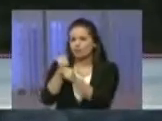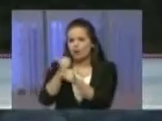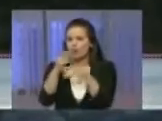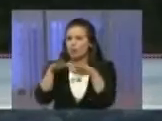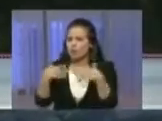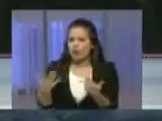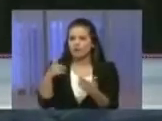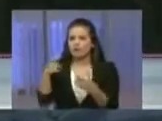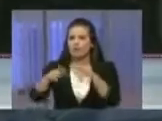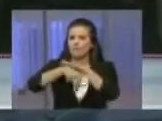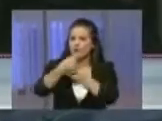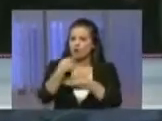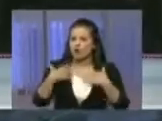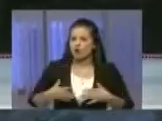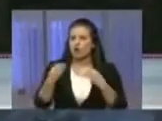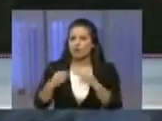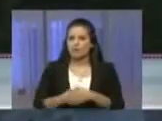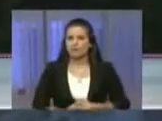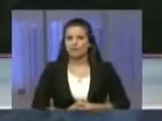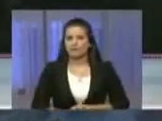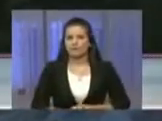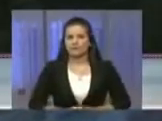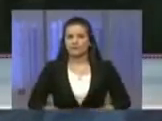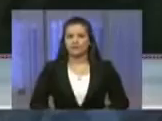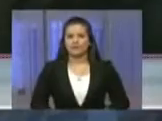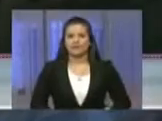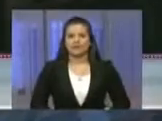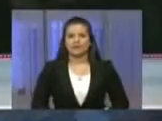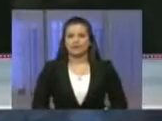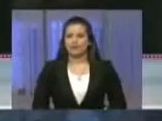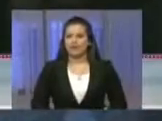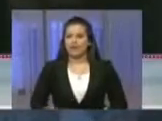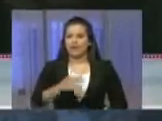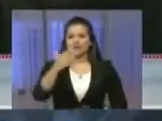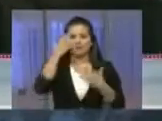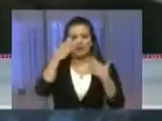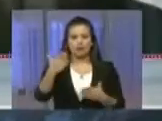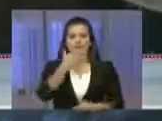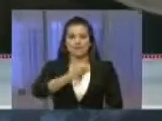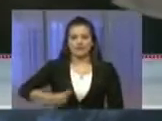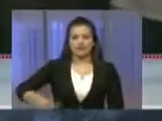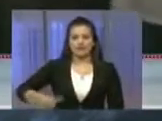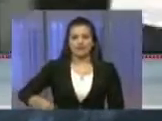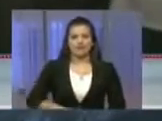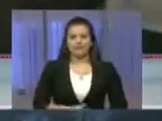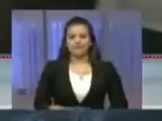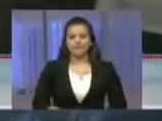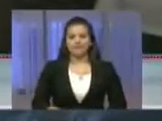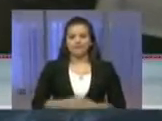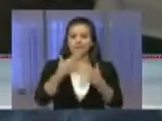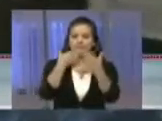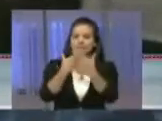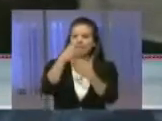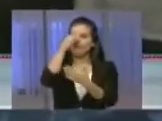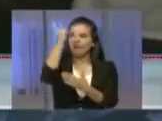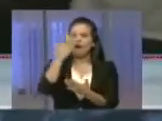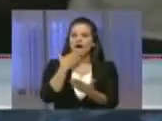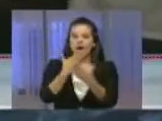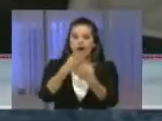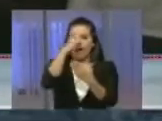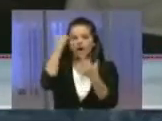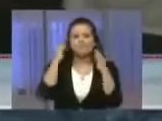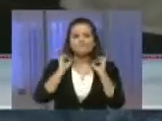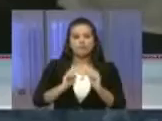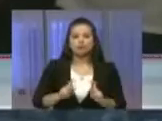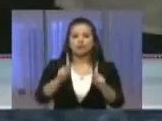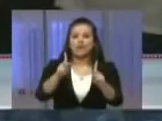simoncito eh saludo presidente eh Le doy gracias a Dios por esta oportunidad que